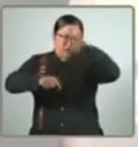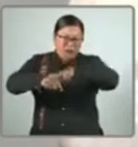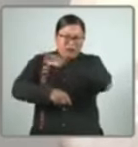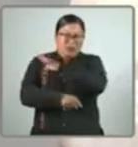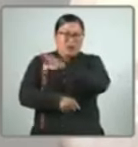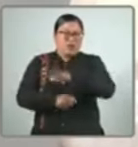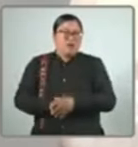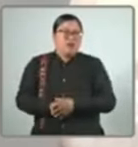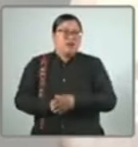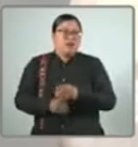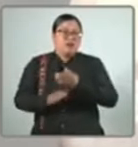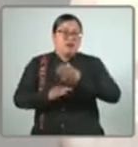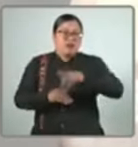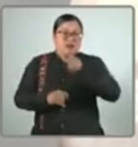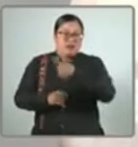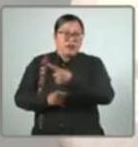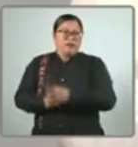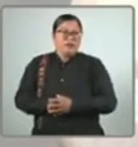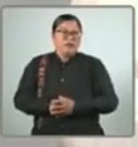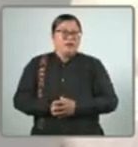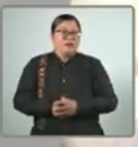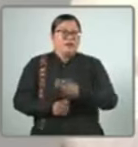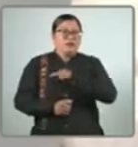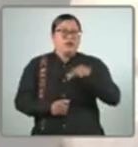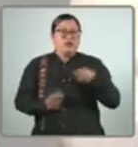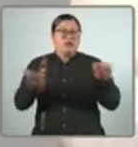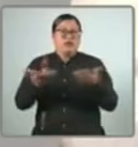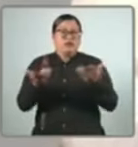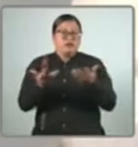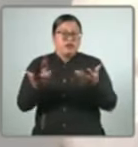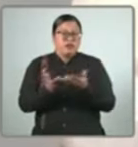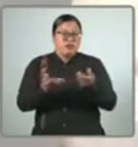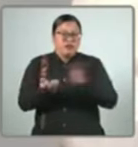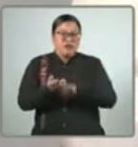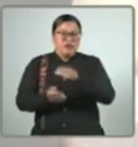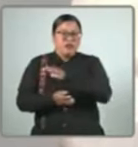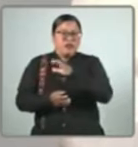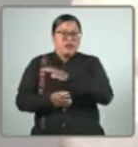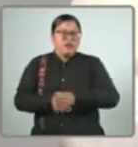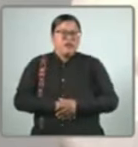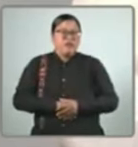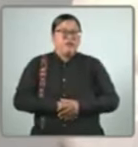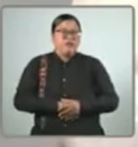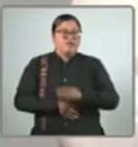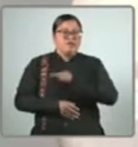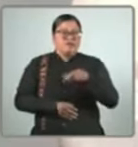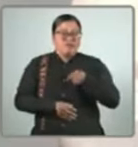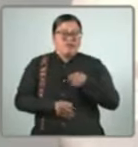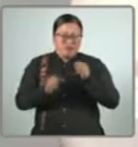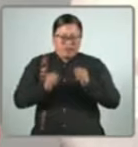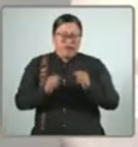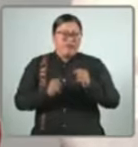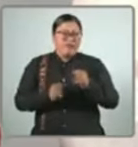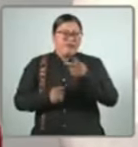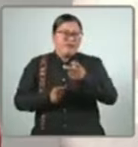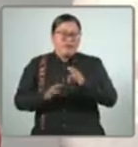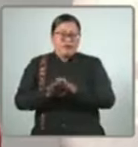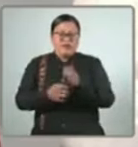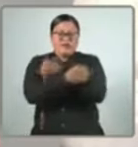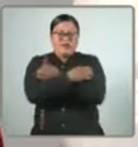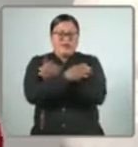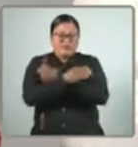general. Respondiendo a la pregunta, ¿qué hacemos nosotros en el Colegio de Bachilleres? Creemos fervientemente que es a partir de la